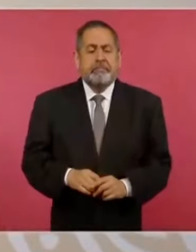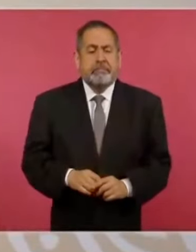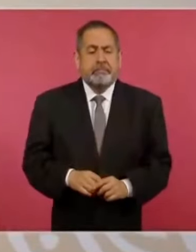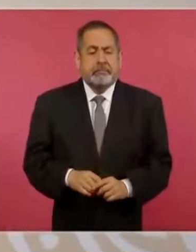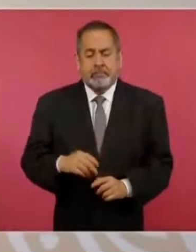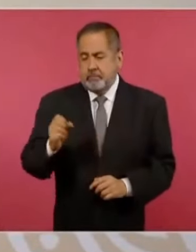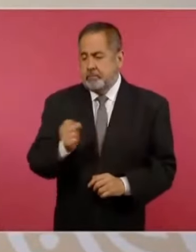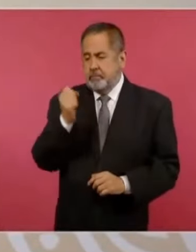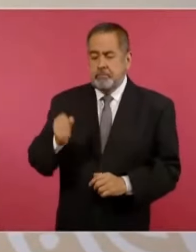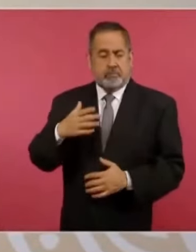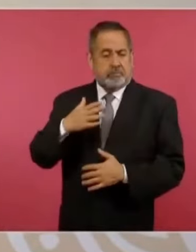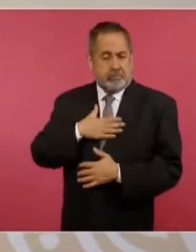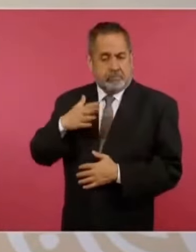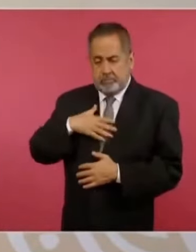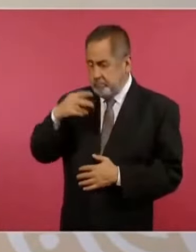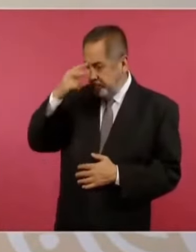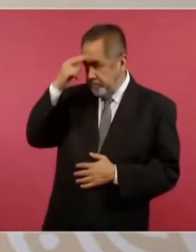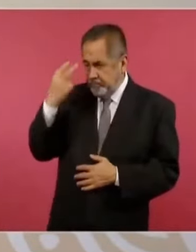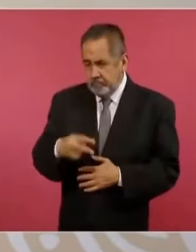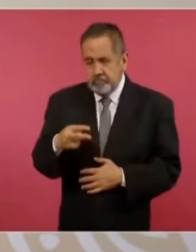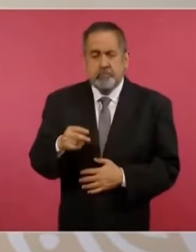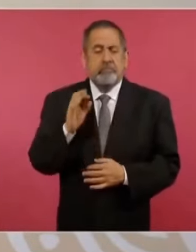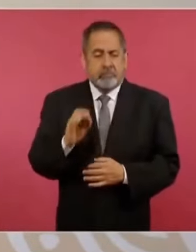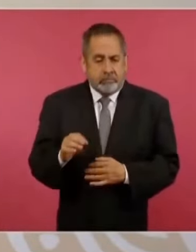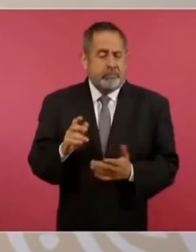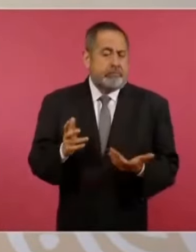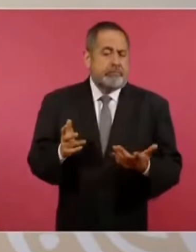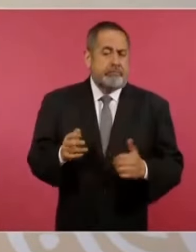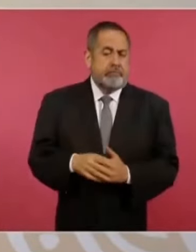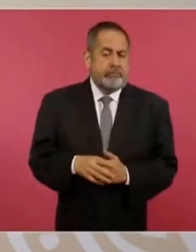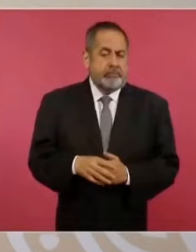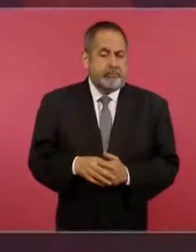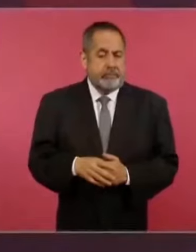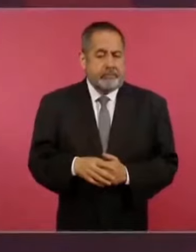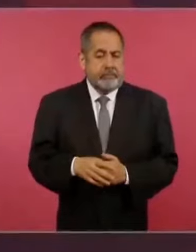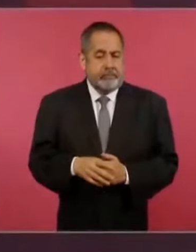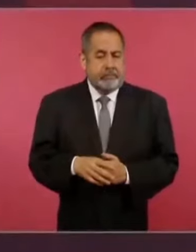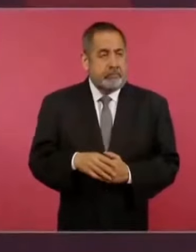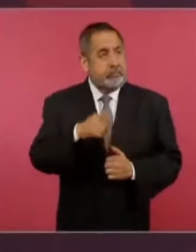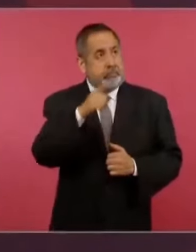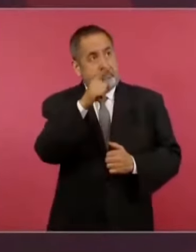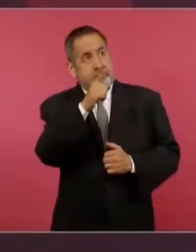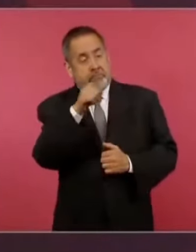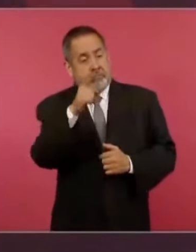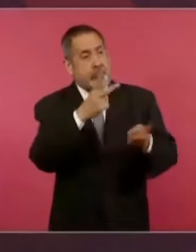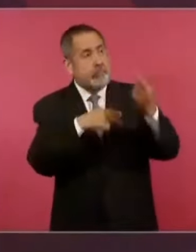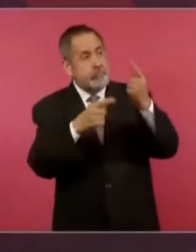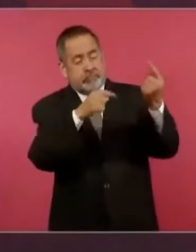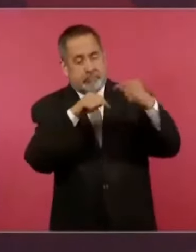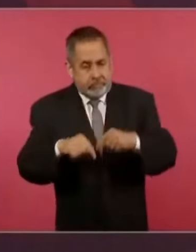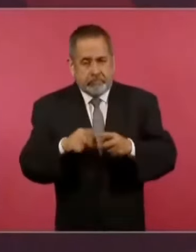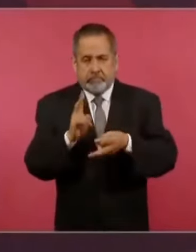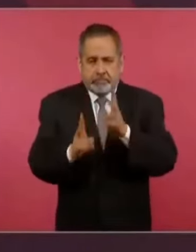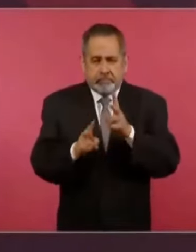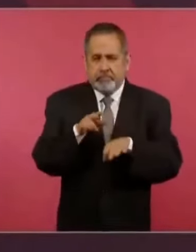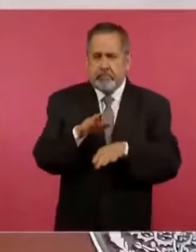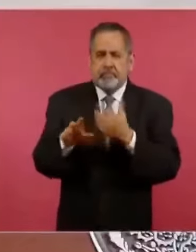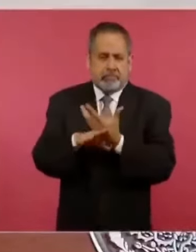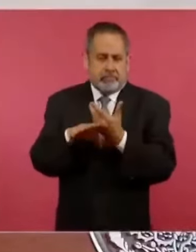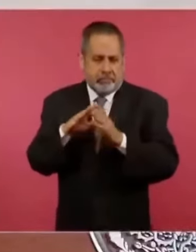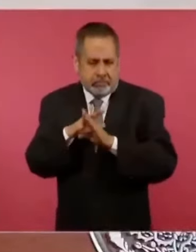con nosotros, los que vienen a tratarnos temas sobre migración,